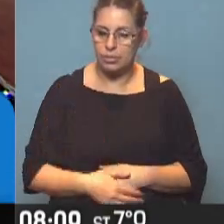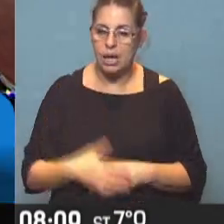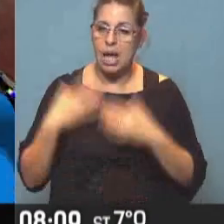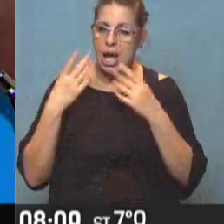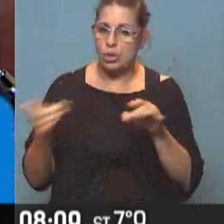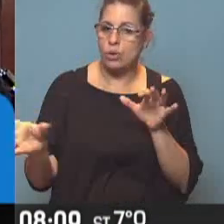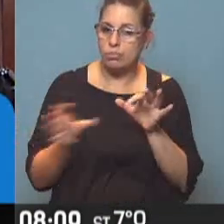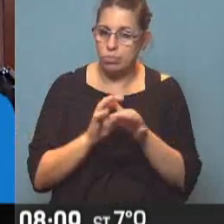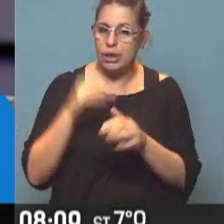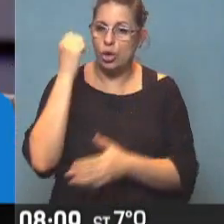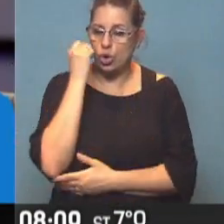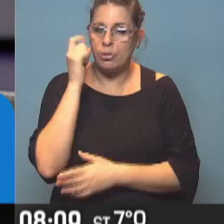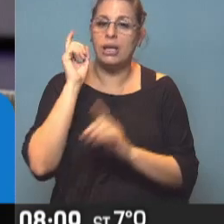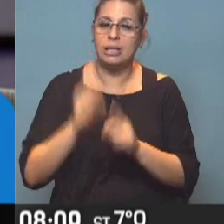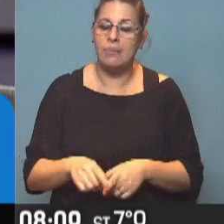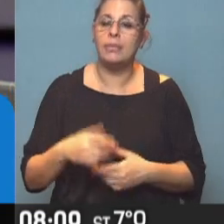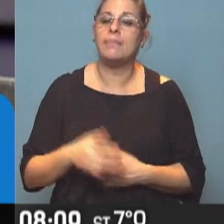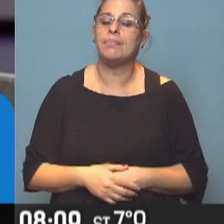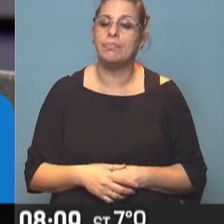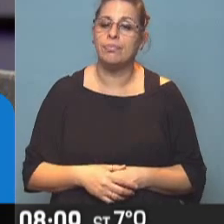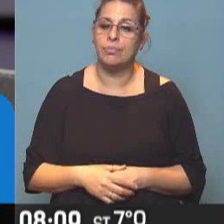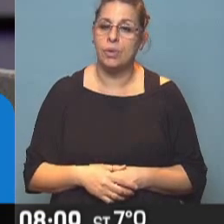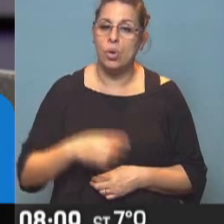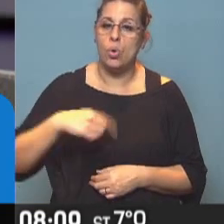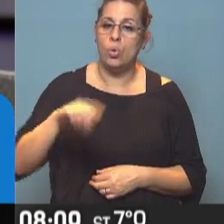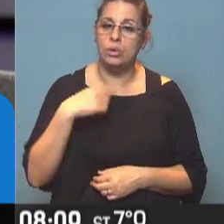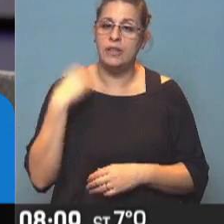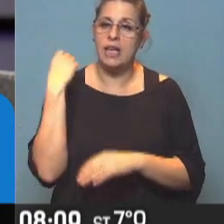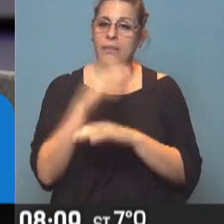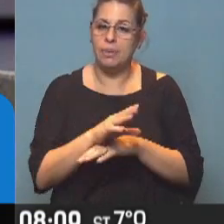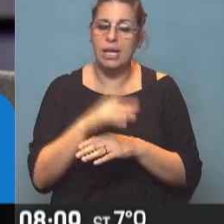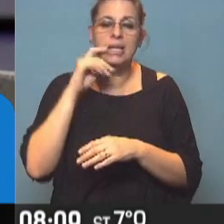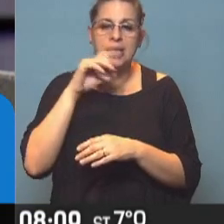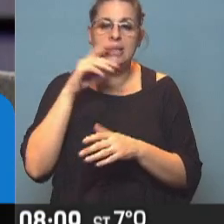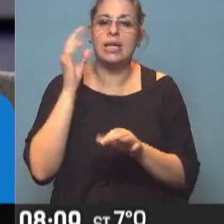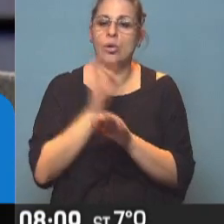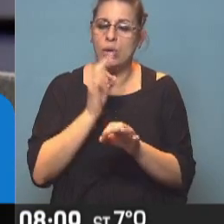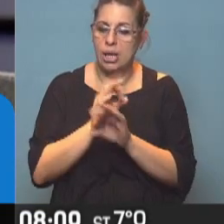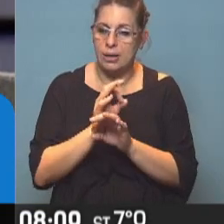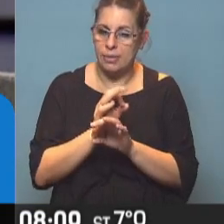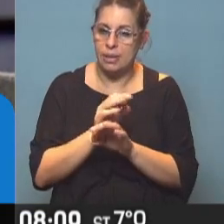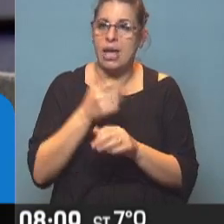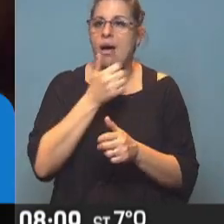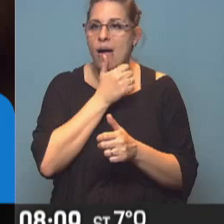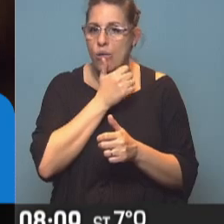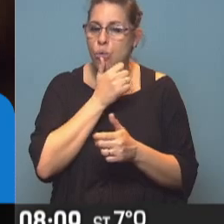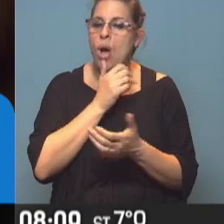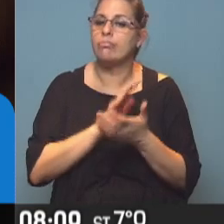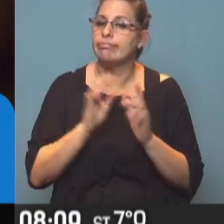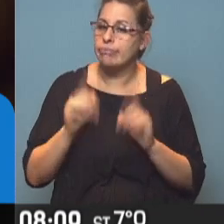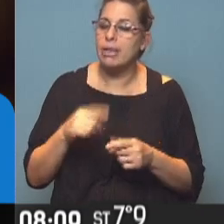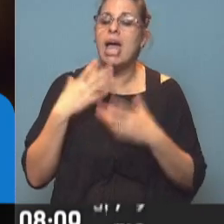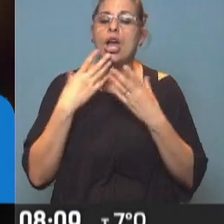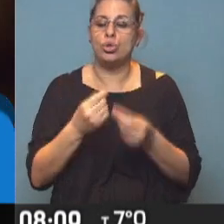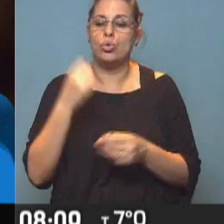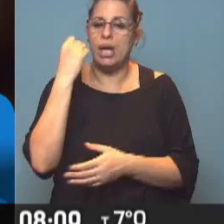está vinculada en lo económico o también con la posibilidad de lo que ustedes están enviando, que son los kits escolares, como nos daba cuenta, del agua potable? Es ayuda